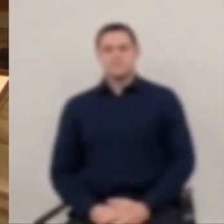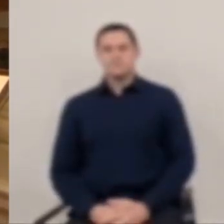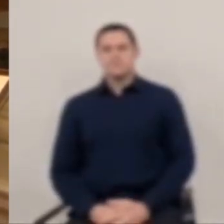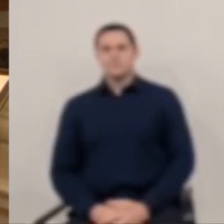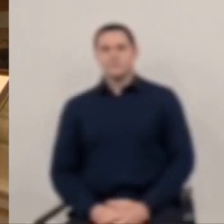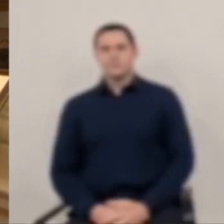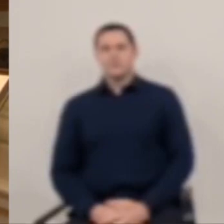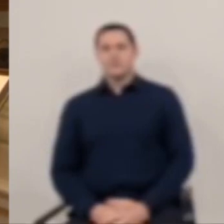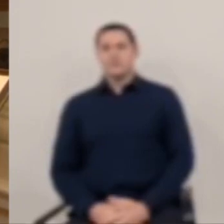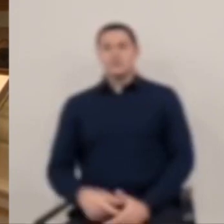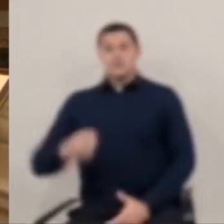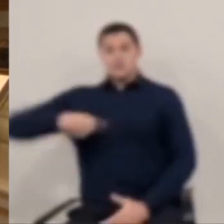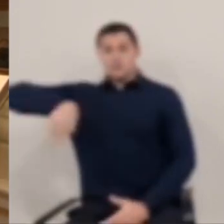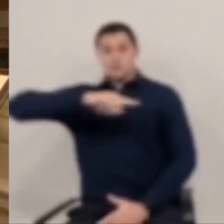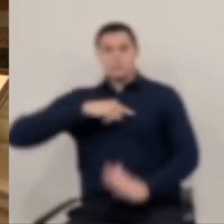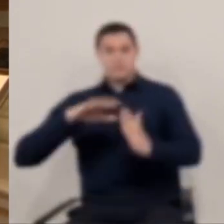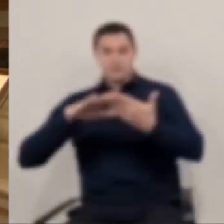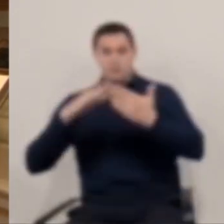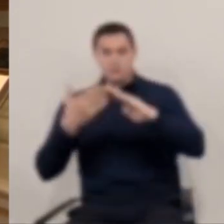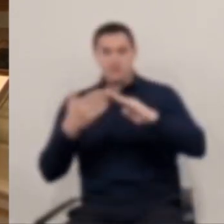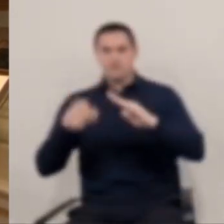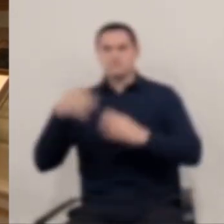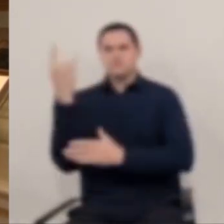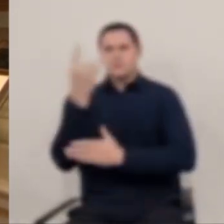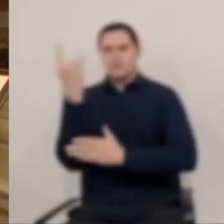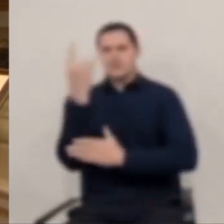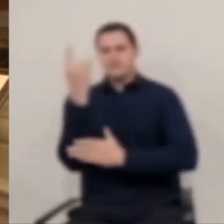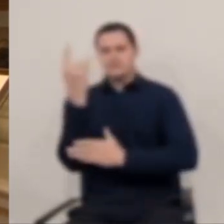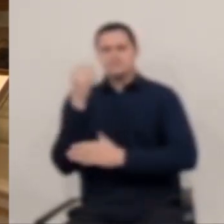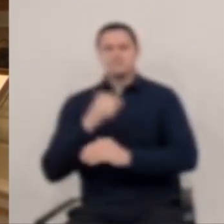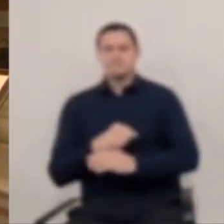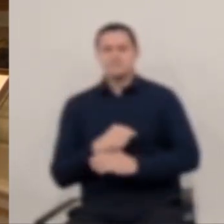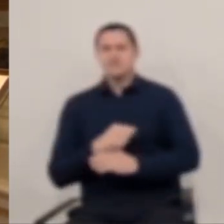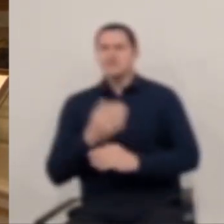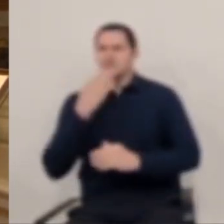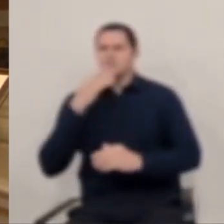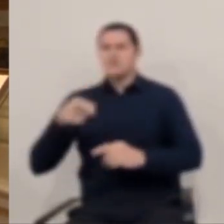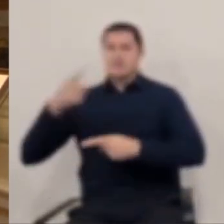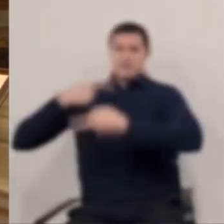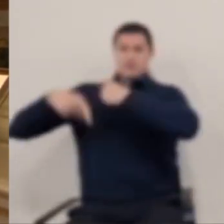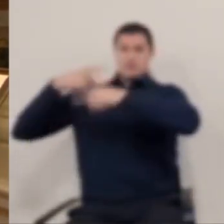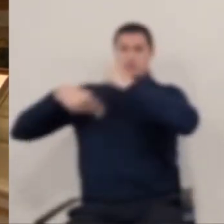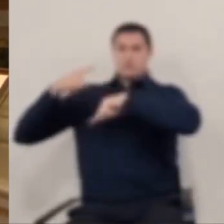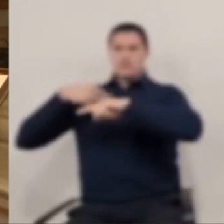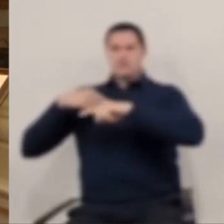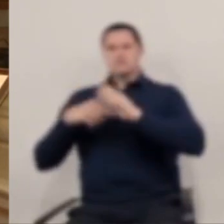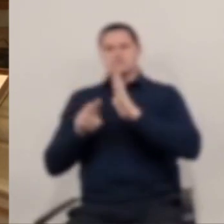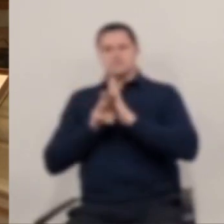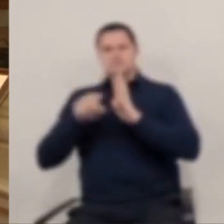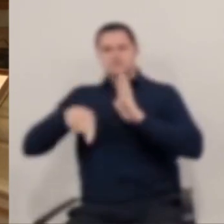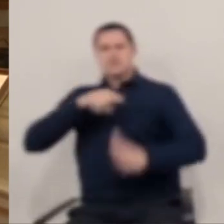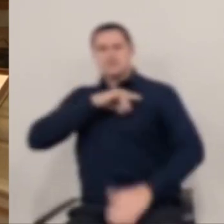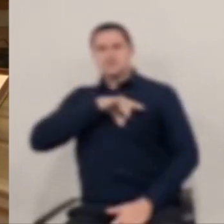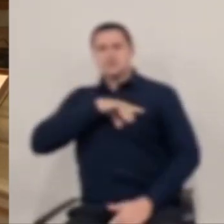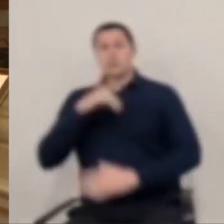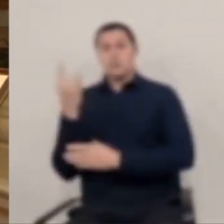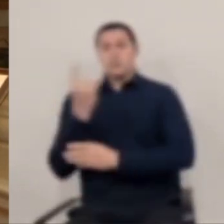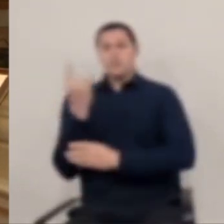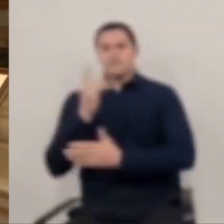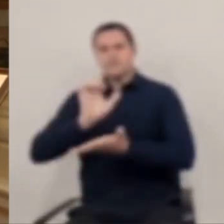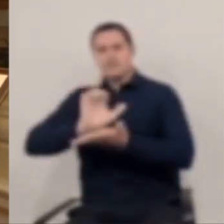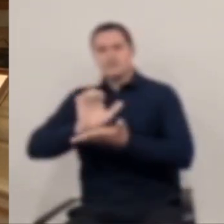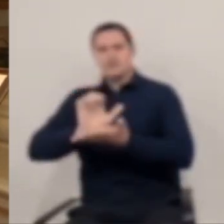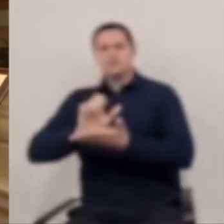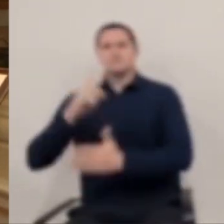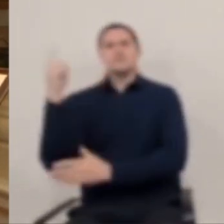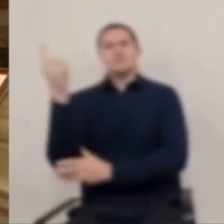Nuestra comunidad universitaria, en concordancia con el rol histórico de la Universidad de Chile como universidad estatal, nacional y